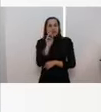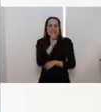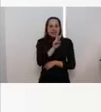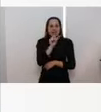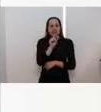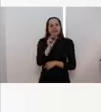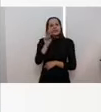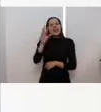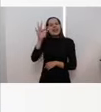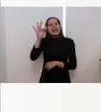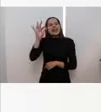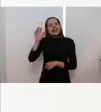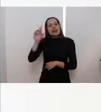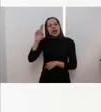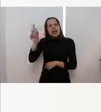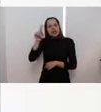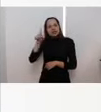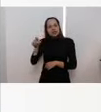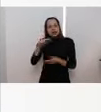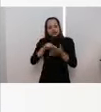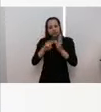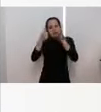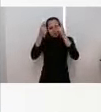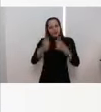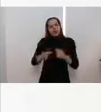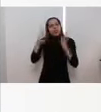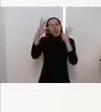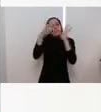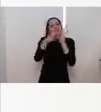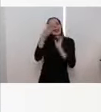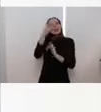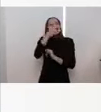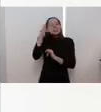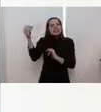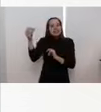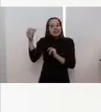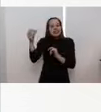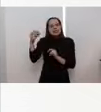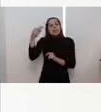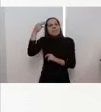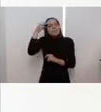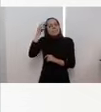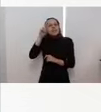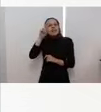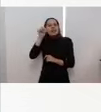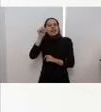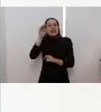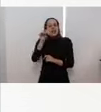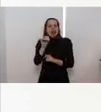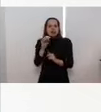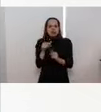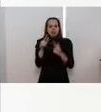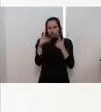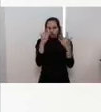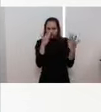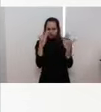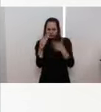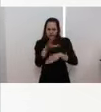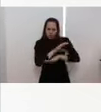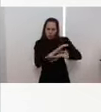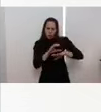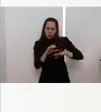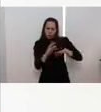terabytes que esto corresponde a 3300 gigas de memoria ram que compara un computador